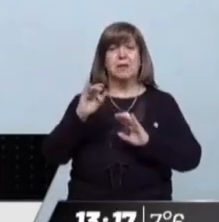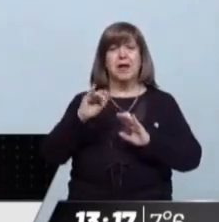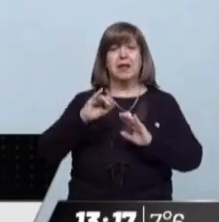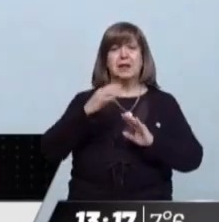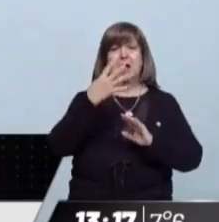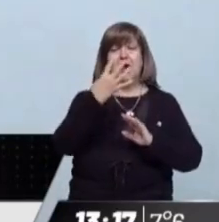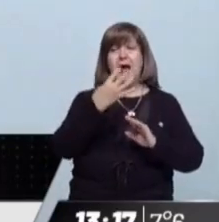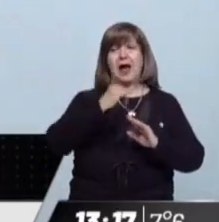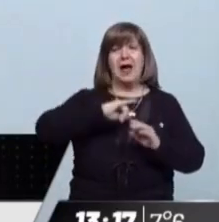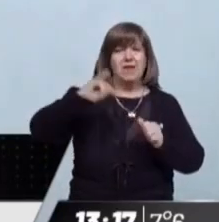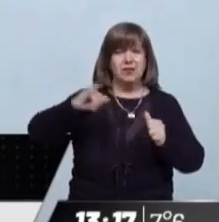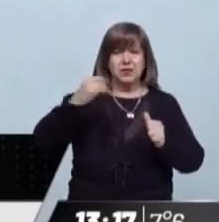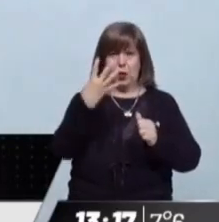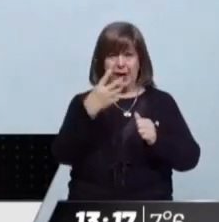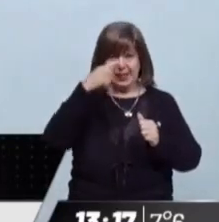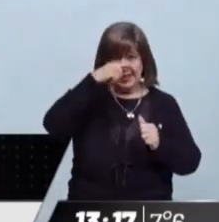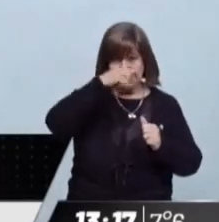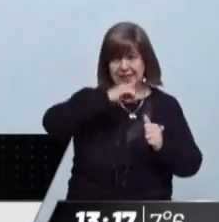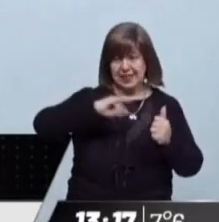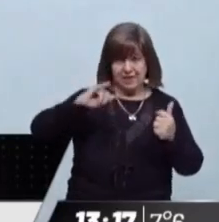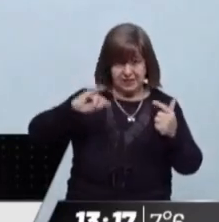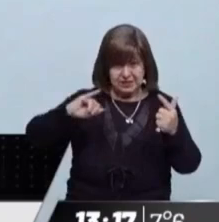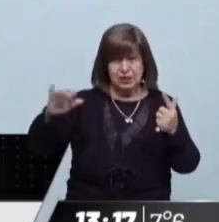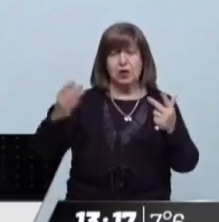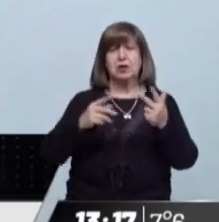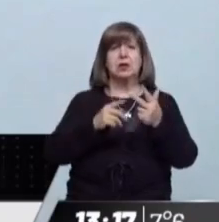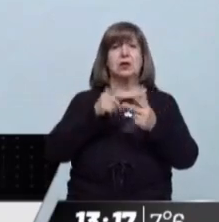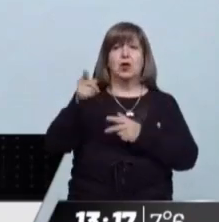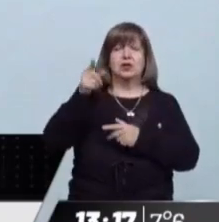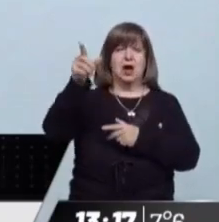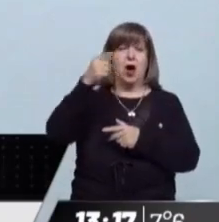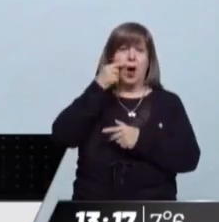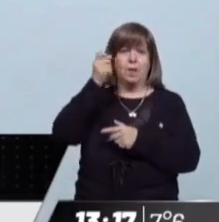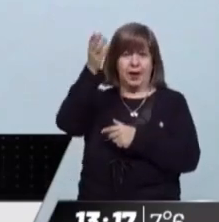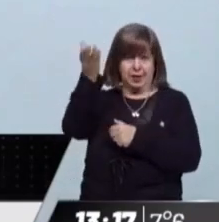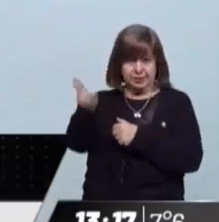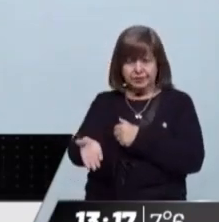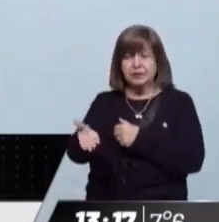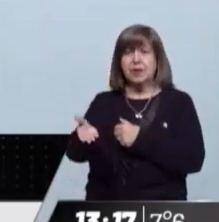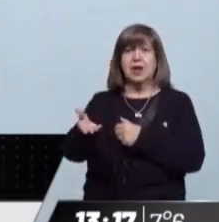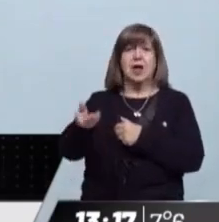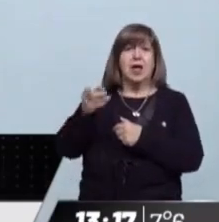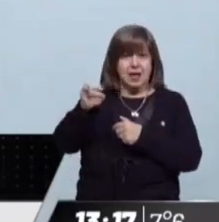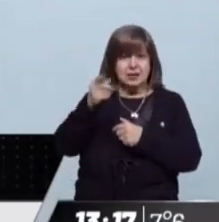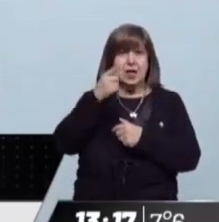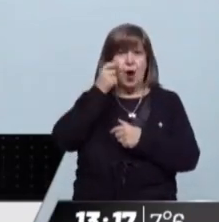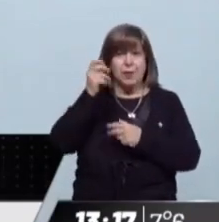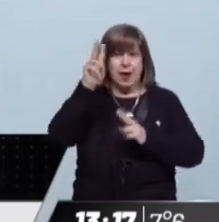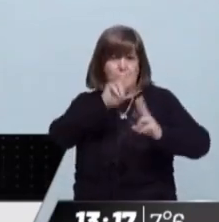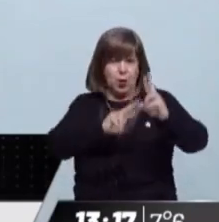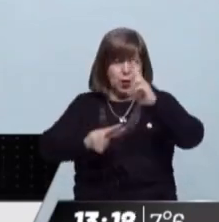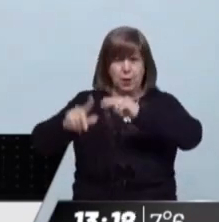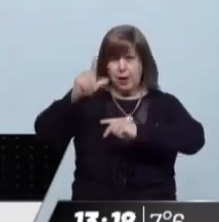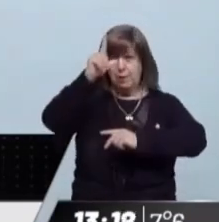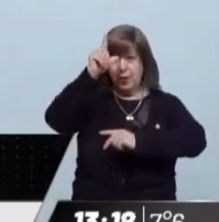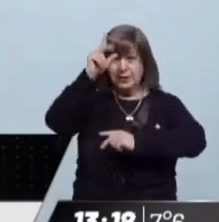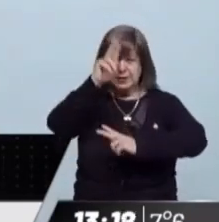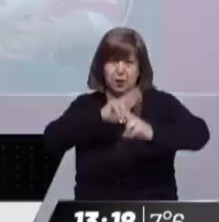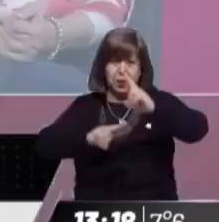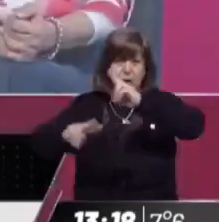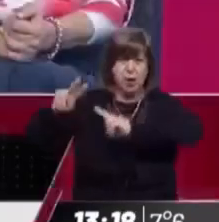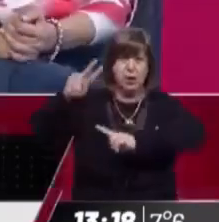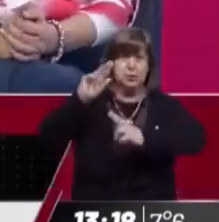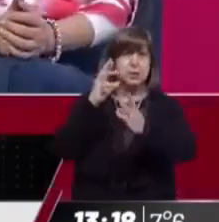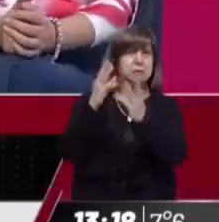viol 47 denuncias contra este señor eh que está siendo buscado por por la justicia no se lo